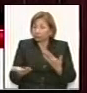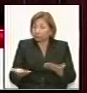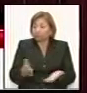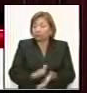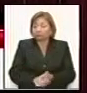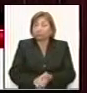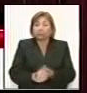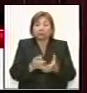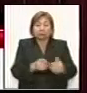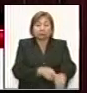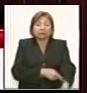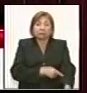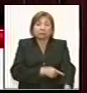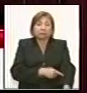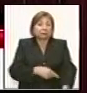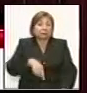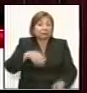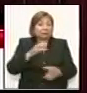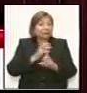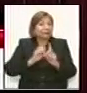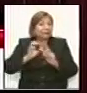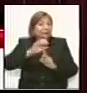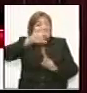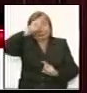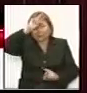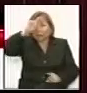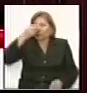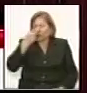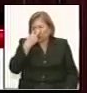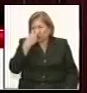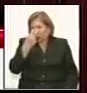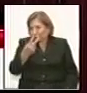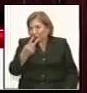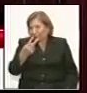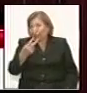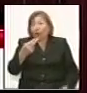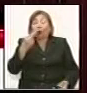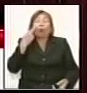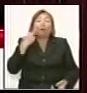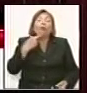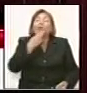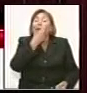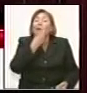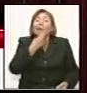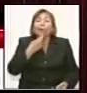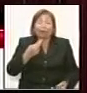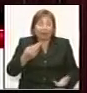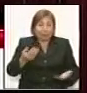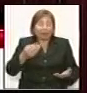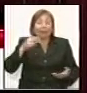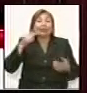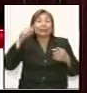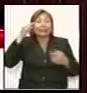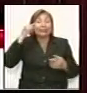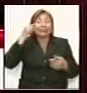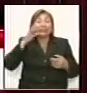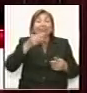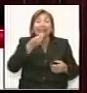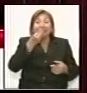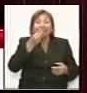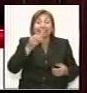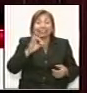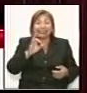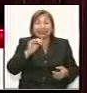de las costumbres y de la cultura peruana. Basta ver en los restaurantes los chifas famosos, que